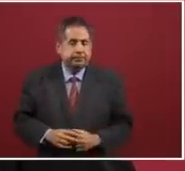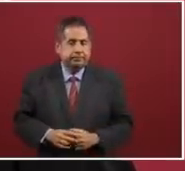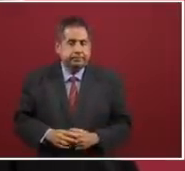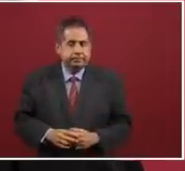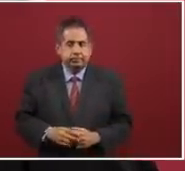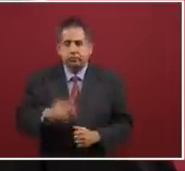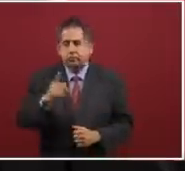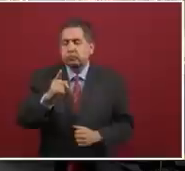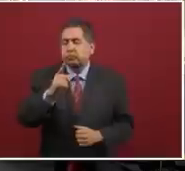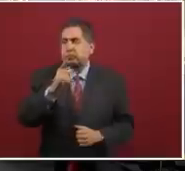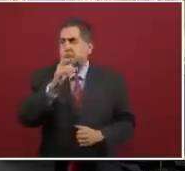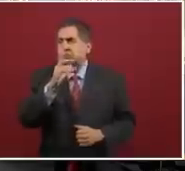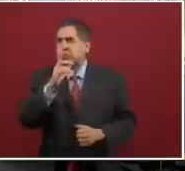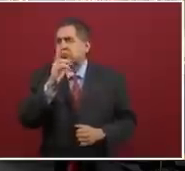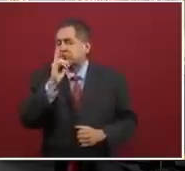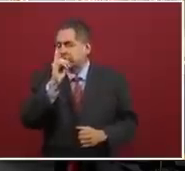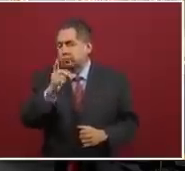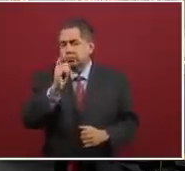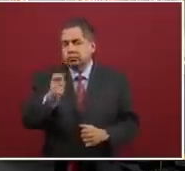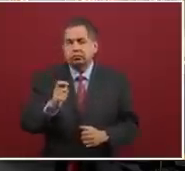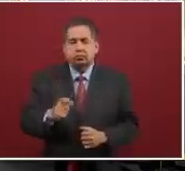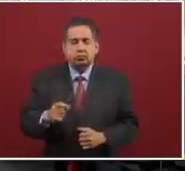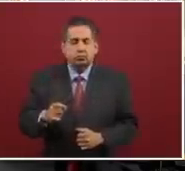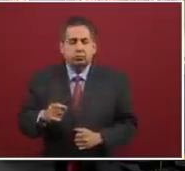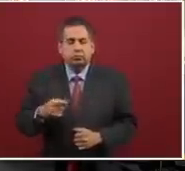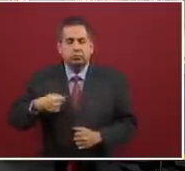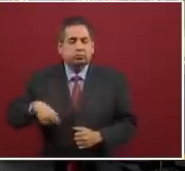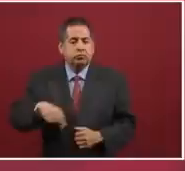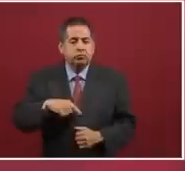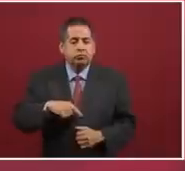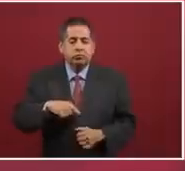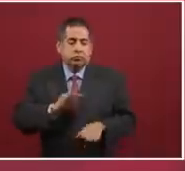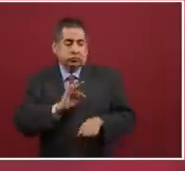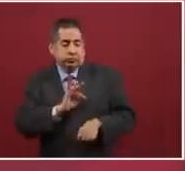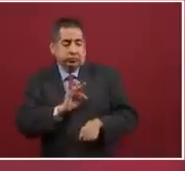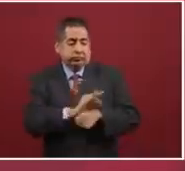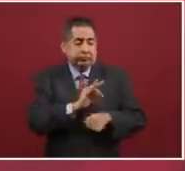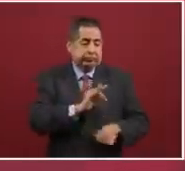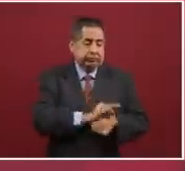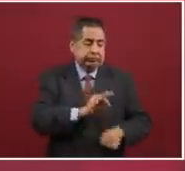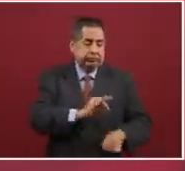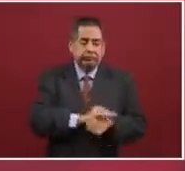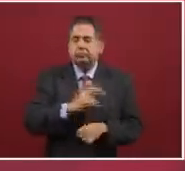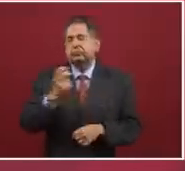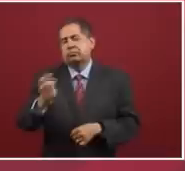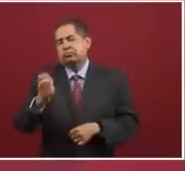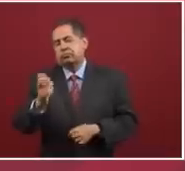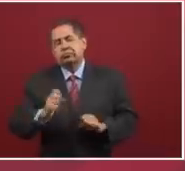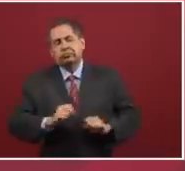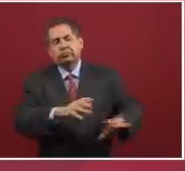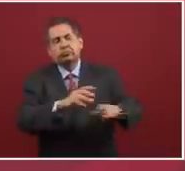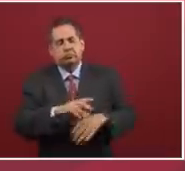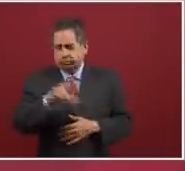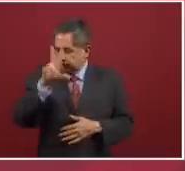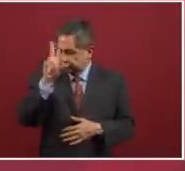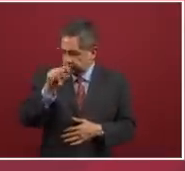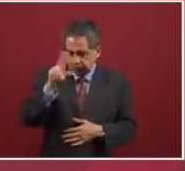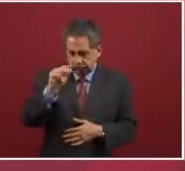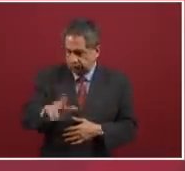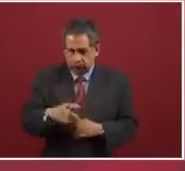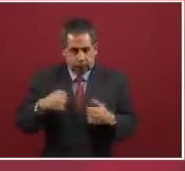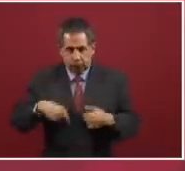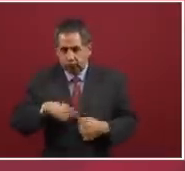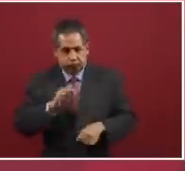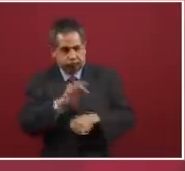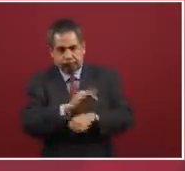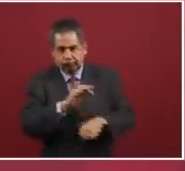Lo que no se puede decir es que no los detienen porque nosotros los protegemos.